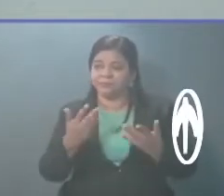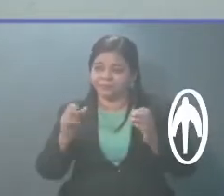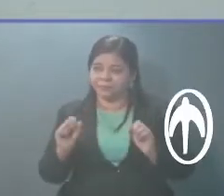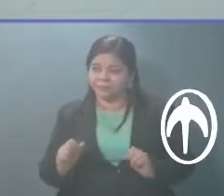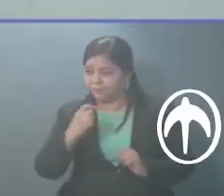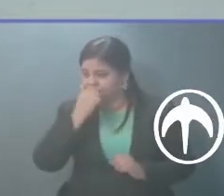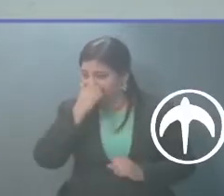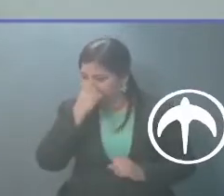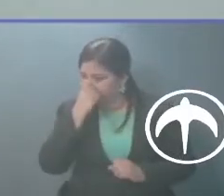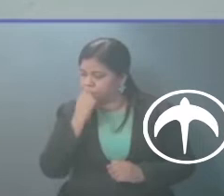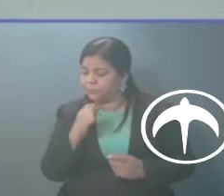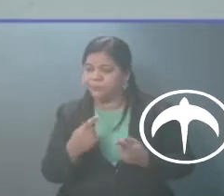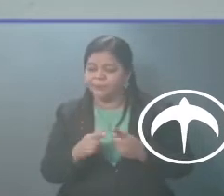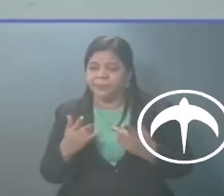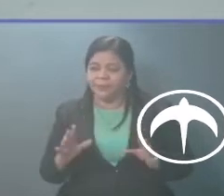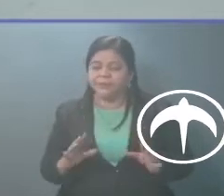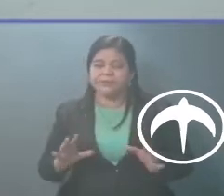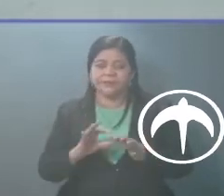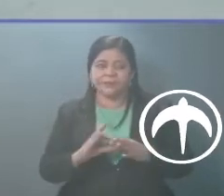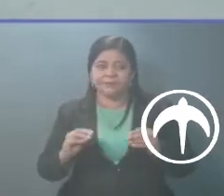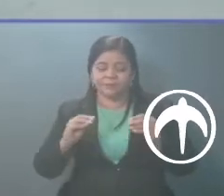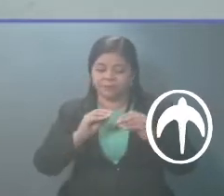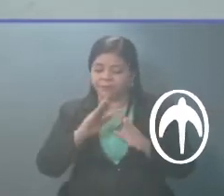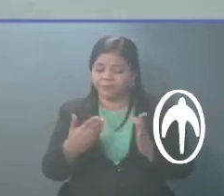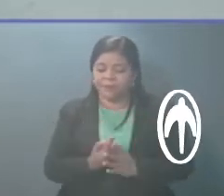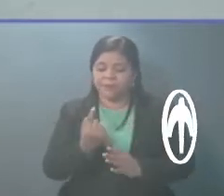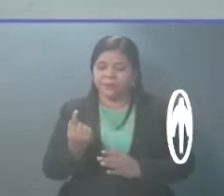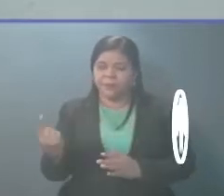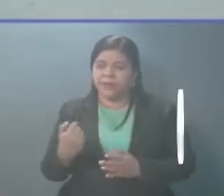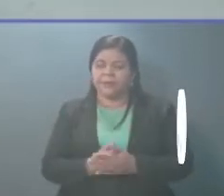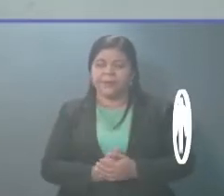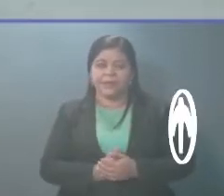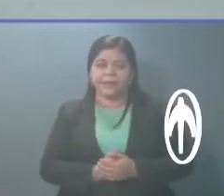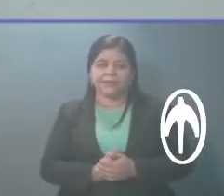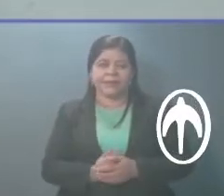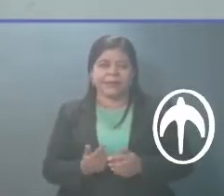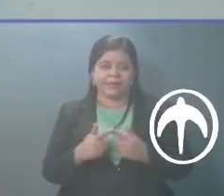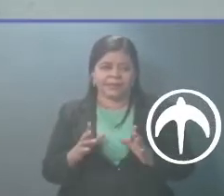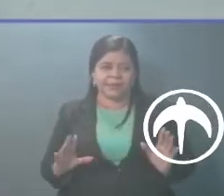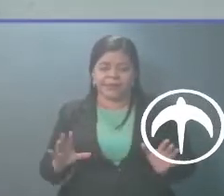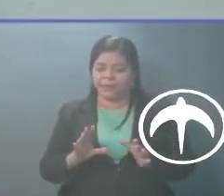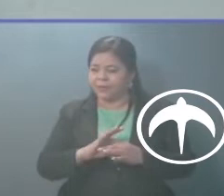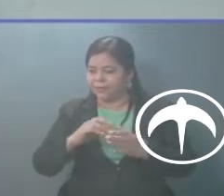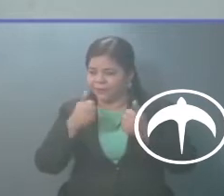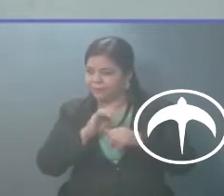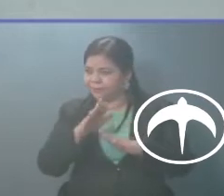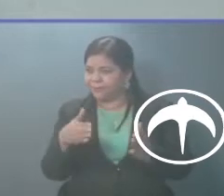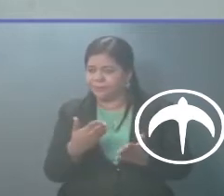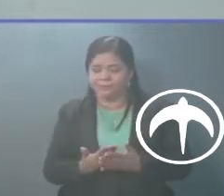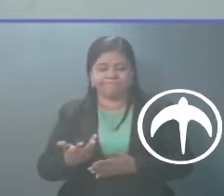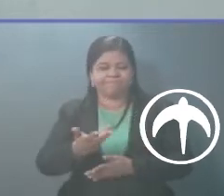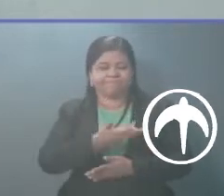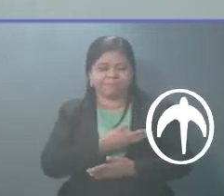pues puedan venir los funcionarios, los miembros de algunas organizaciones, tal como ustedes lo plantean,